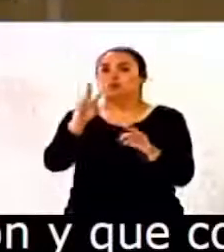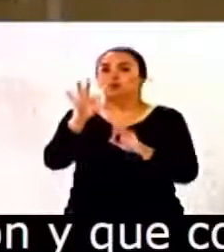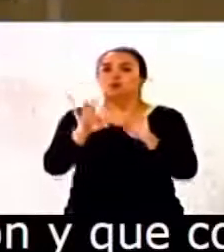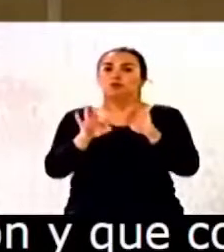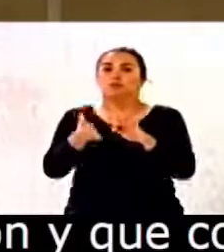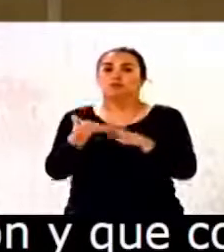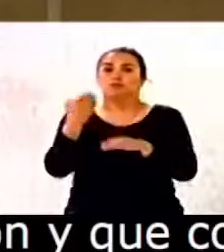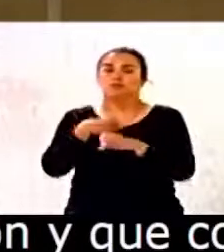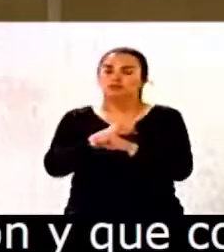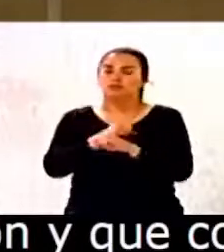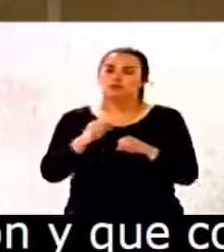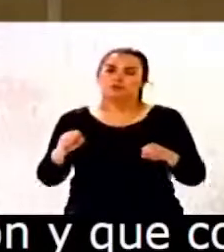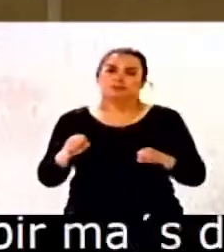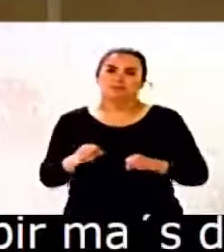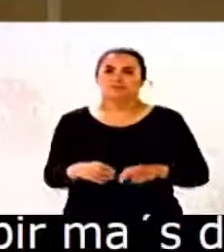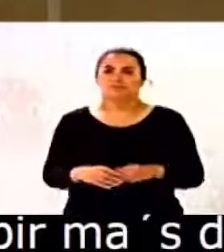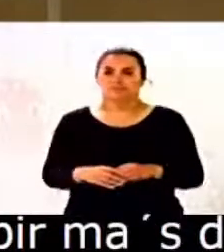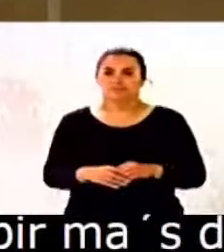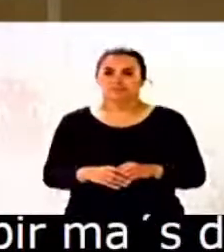2% ese alquiler.